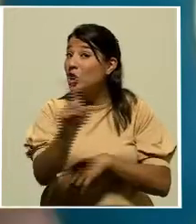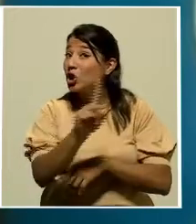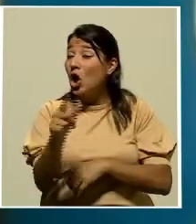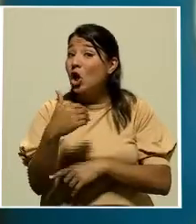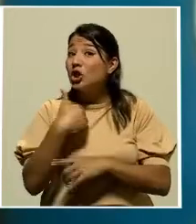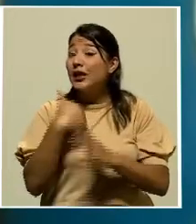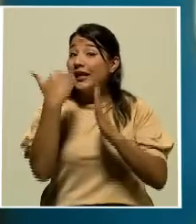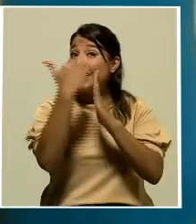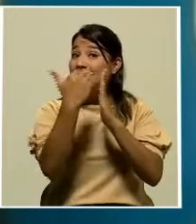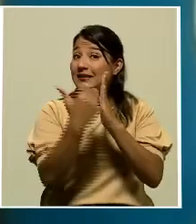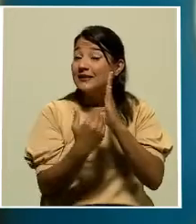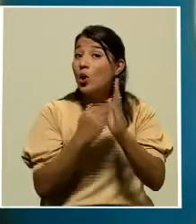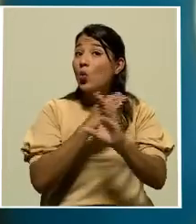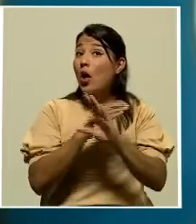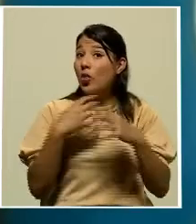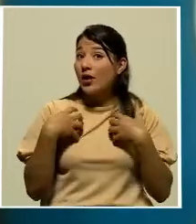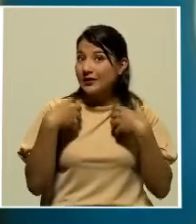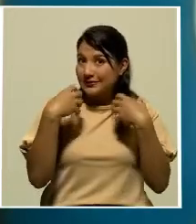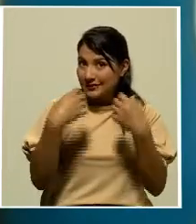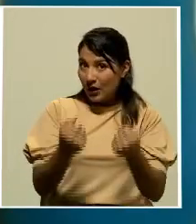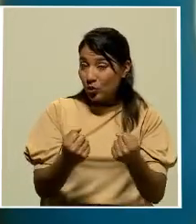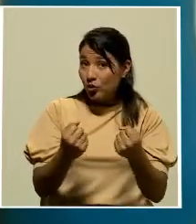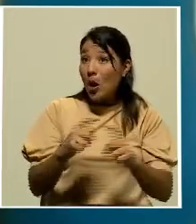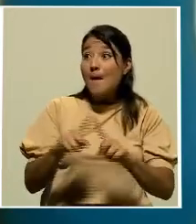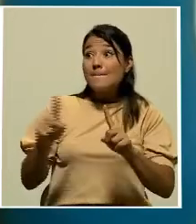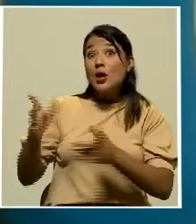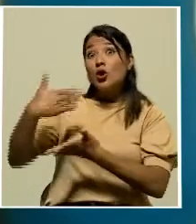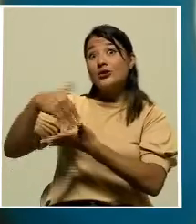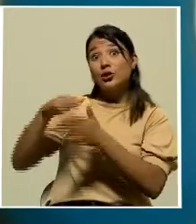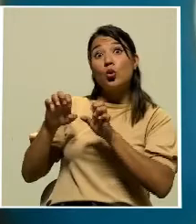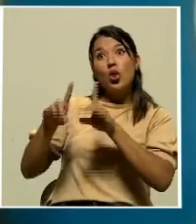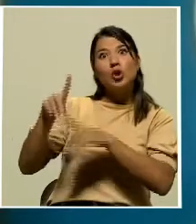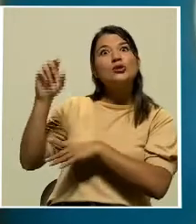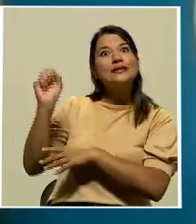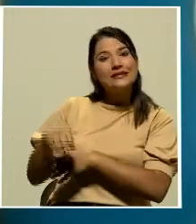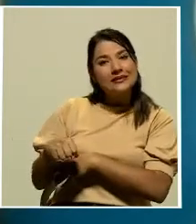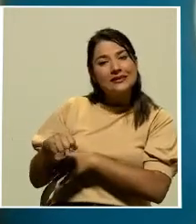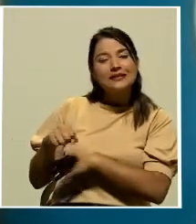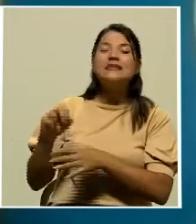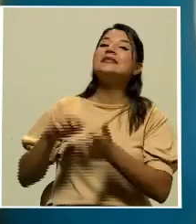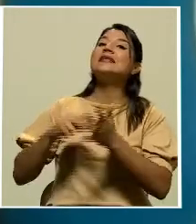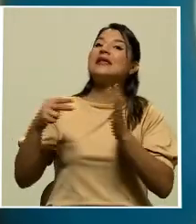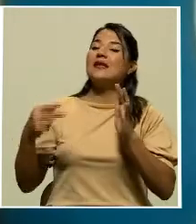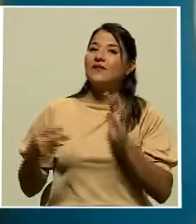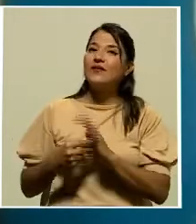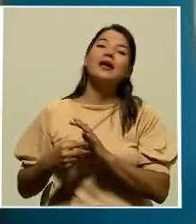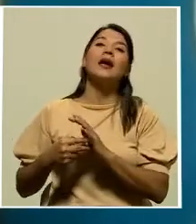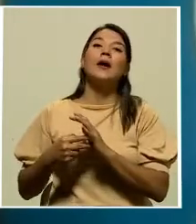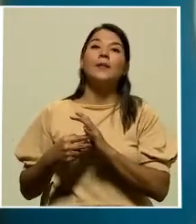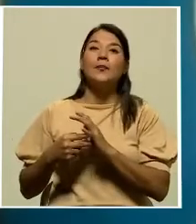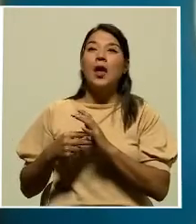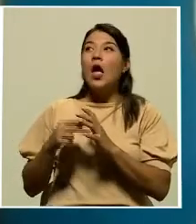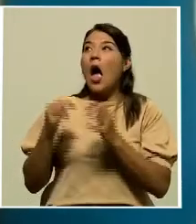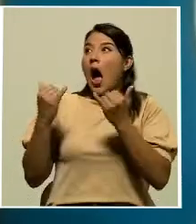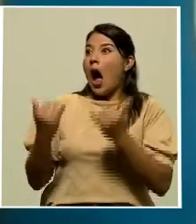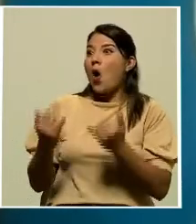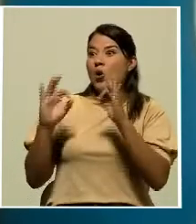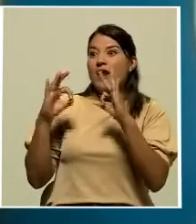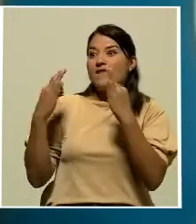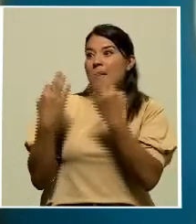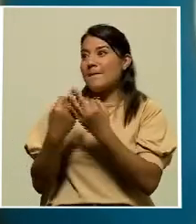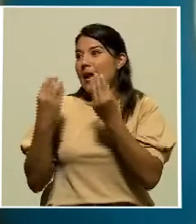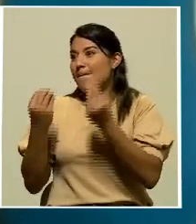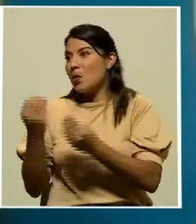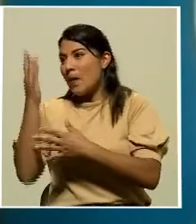y el cuidado que ahora los centros educativos van a tener. O sea, hay toda una preocupación, y yo